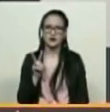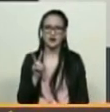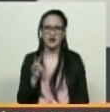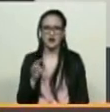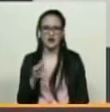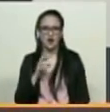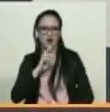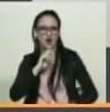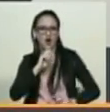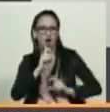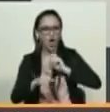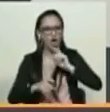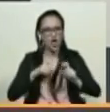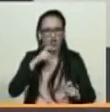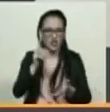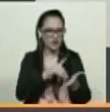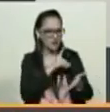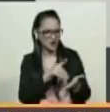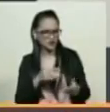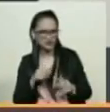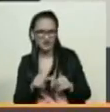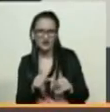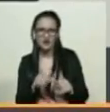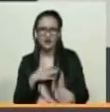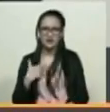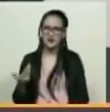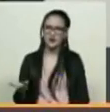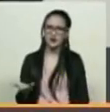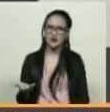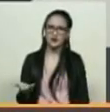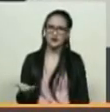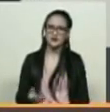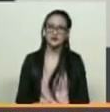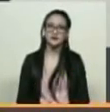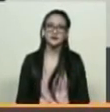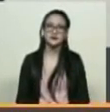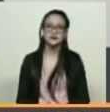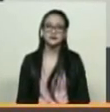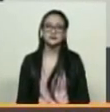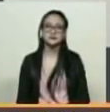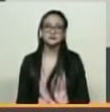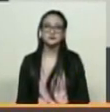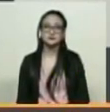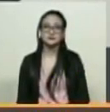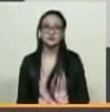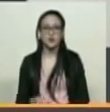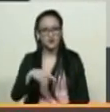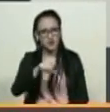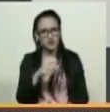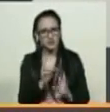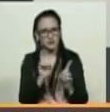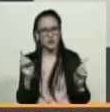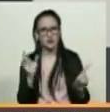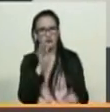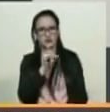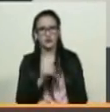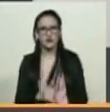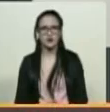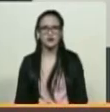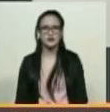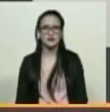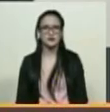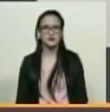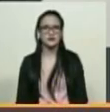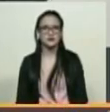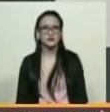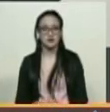racistas, de odio? ¿Qué va a pasar? ¡Vamos! Ustedes no se dicen demócratas. La democracia no está